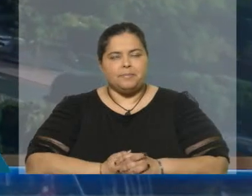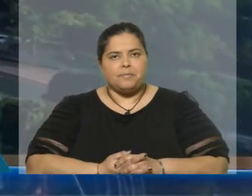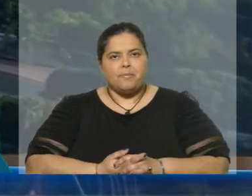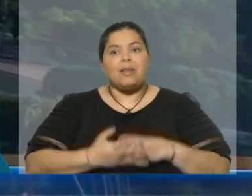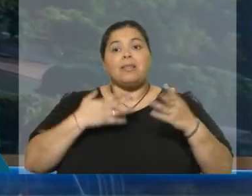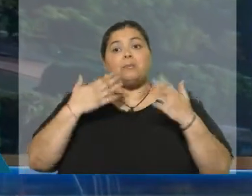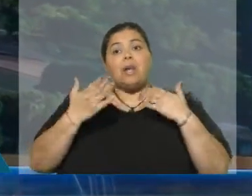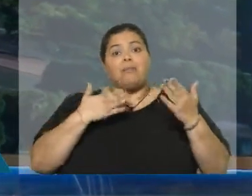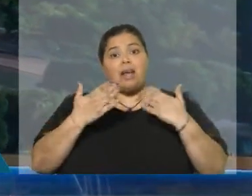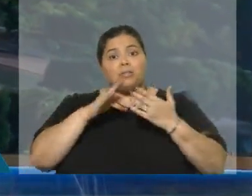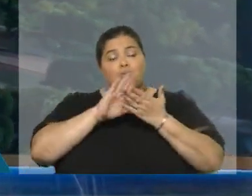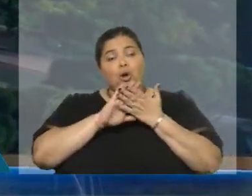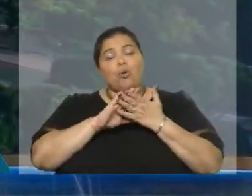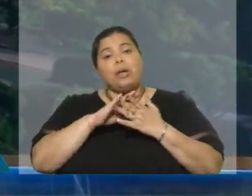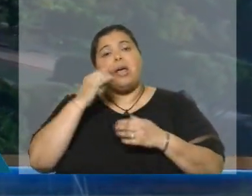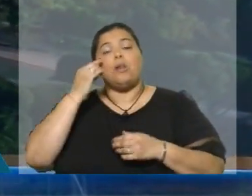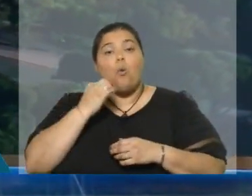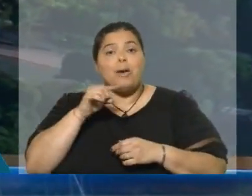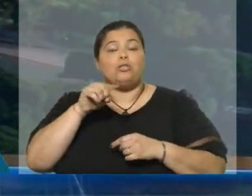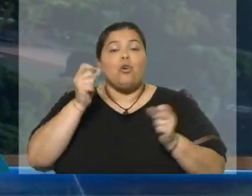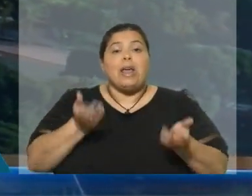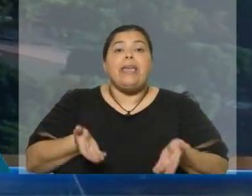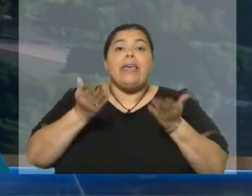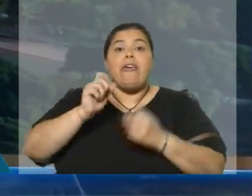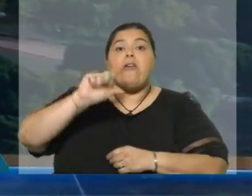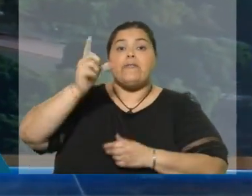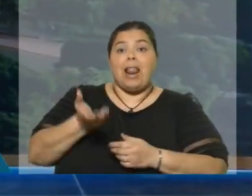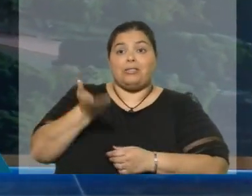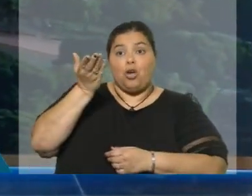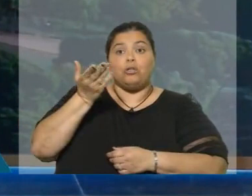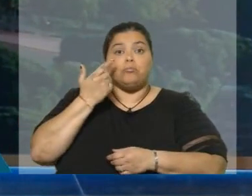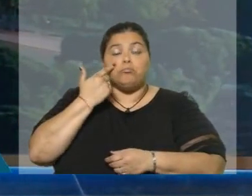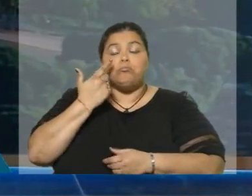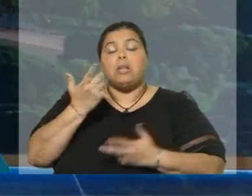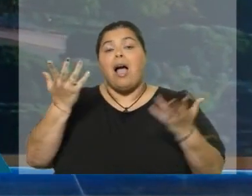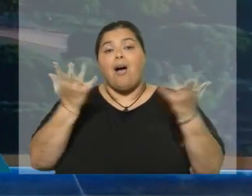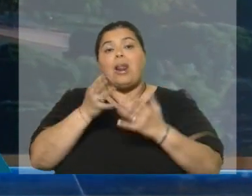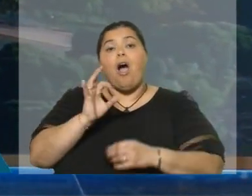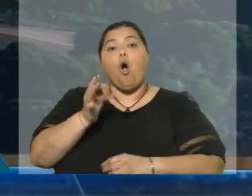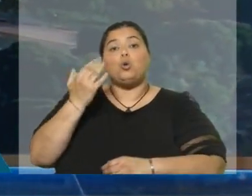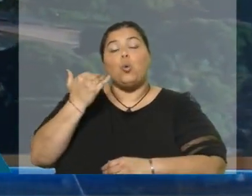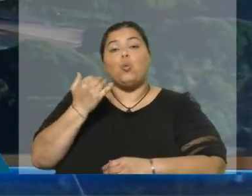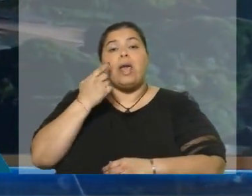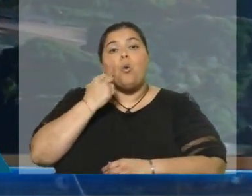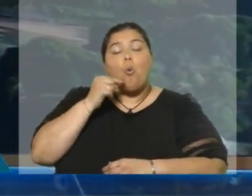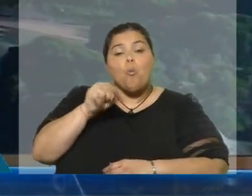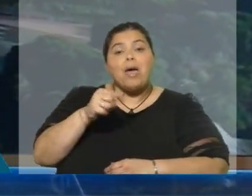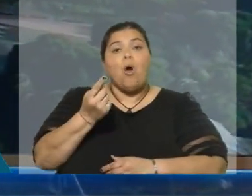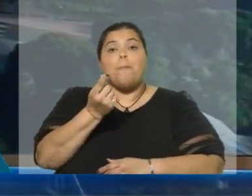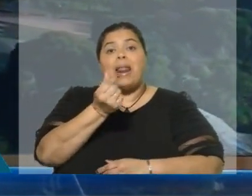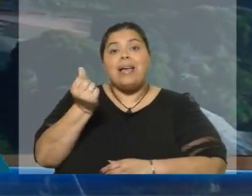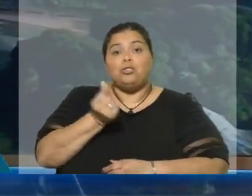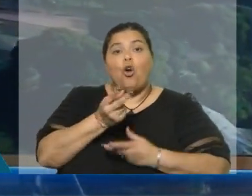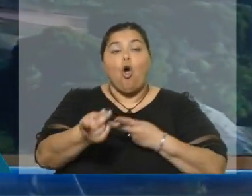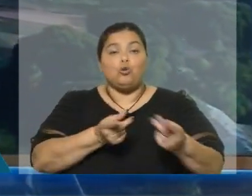de números de la inflación concretamente se dio a conocer el índice de precios al consumo de octubre que registró una variación